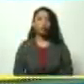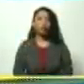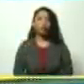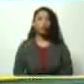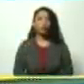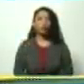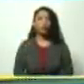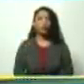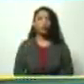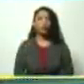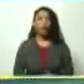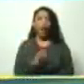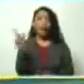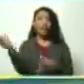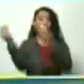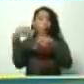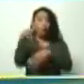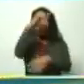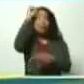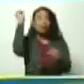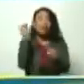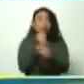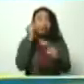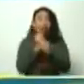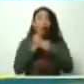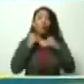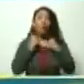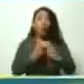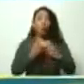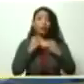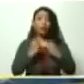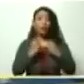fue un acuerdo trabajado intensamente,